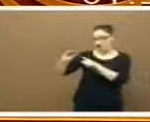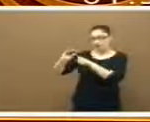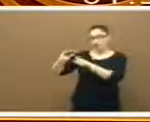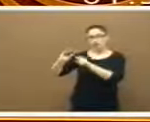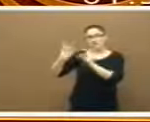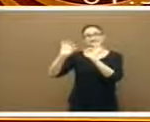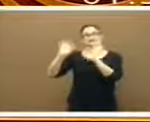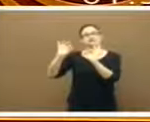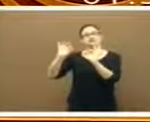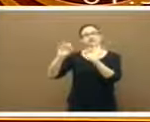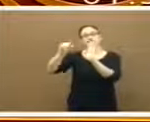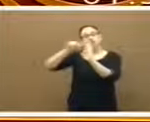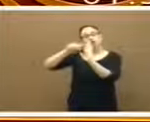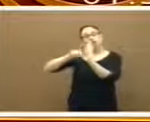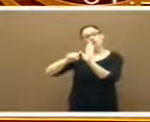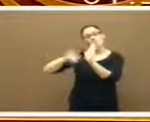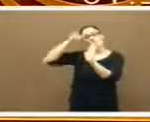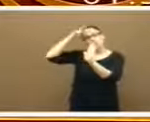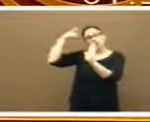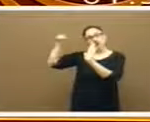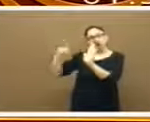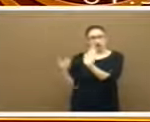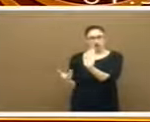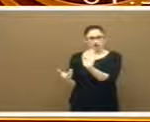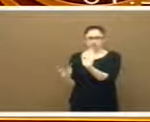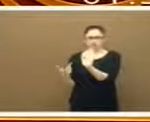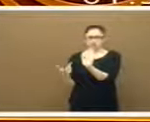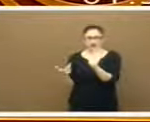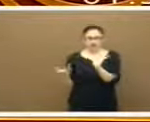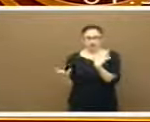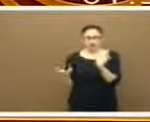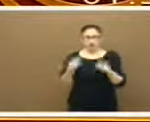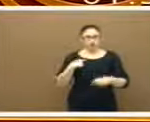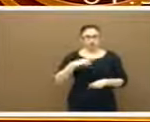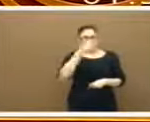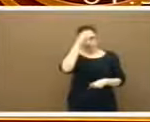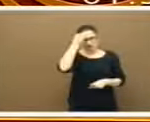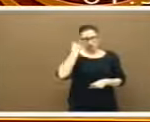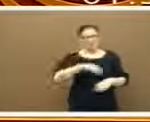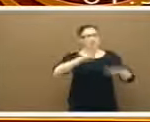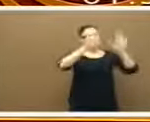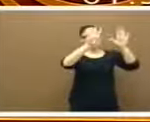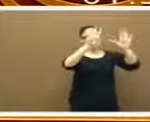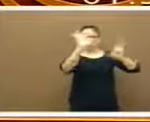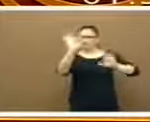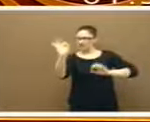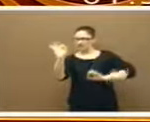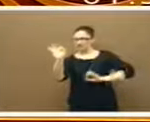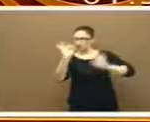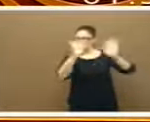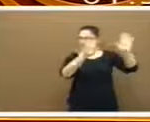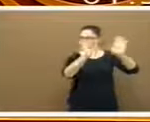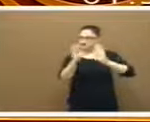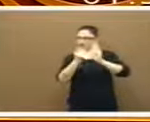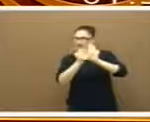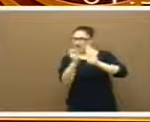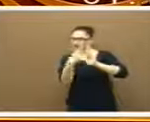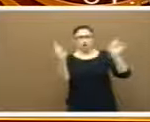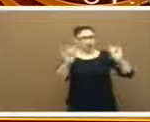aspectos concretos de la cultura taurina. Pero claro, ya no tenemos, no sé si eran 90.000 euros o 95.000 euros, no, ahora ya